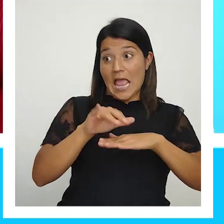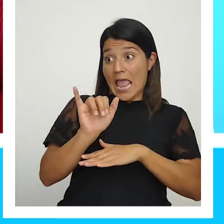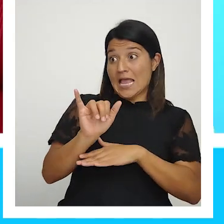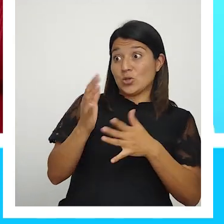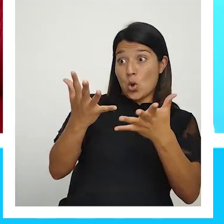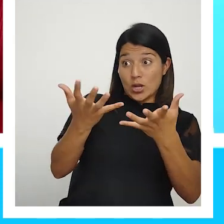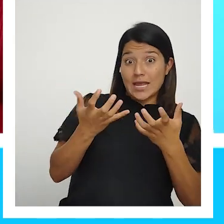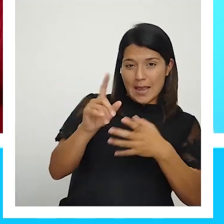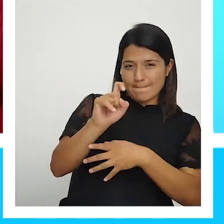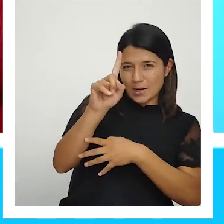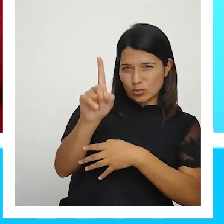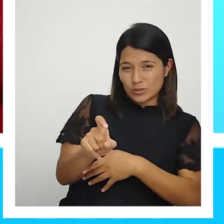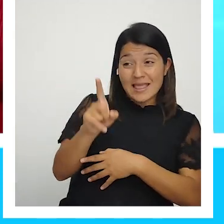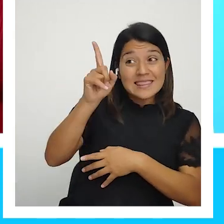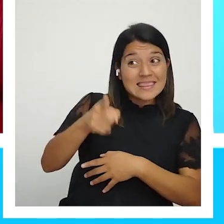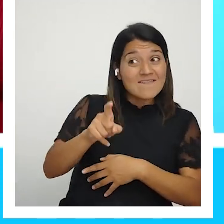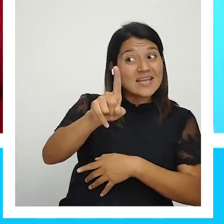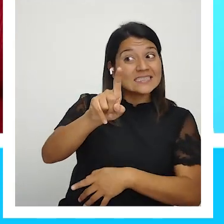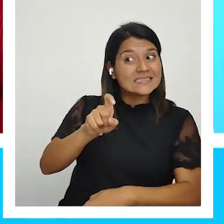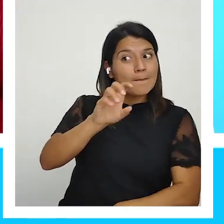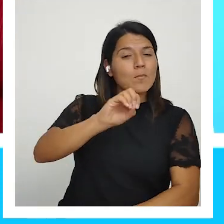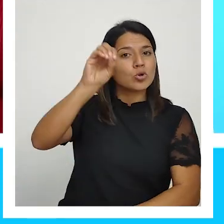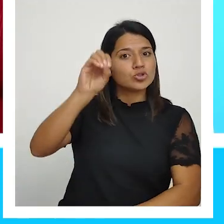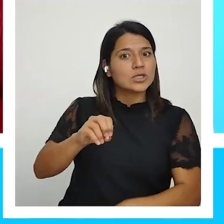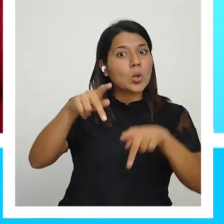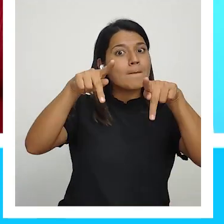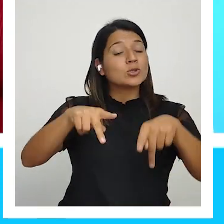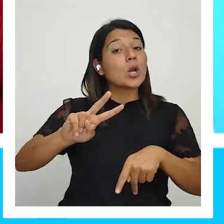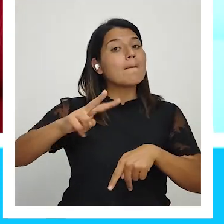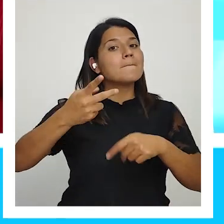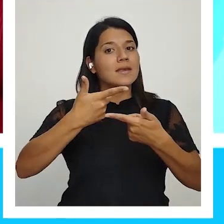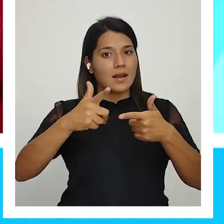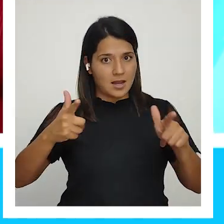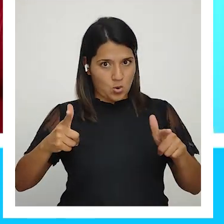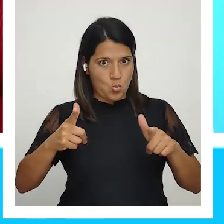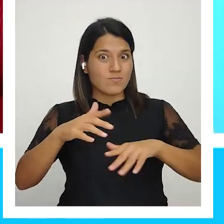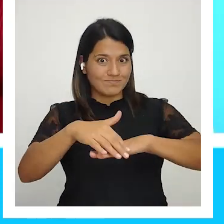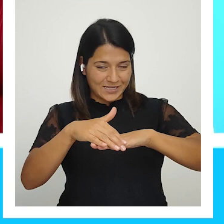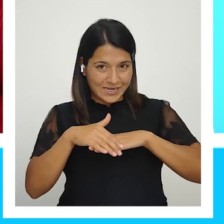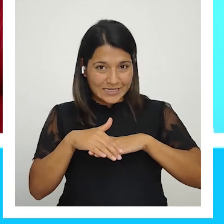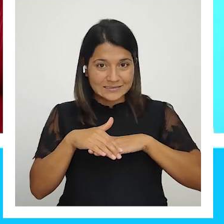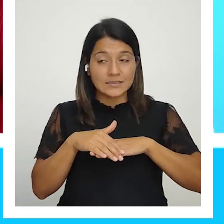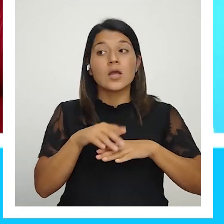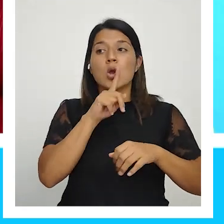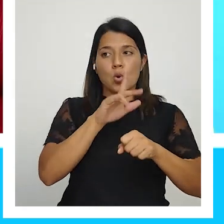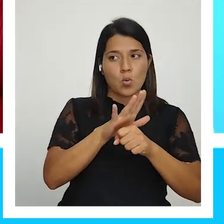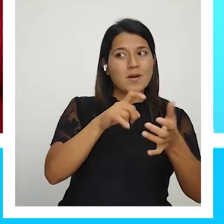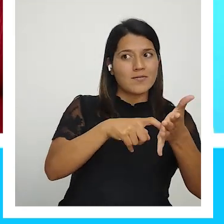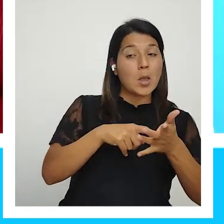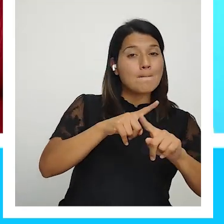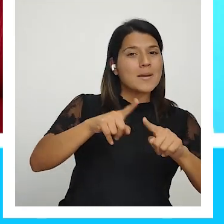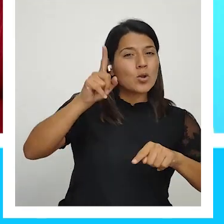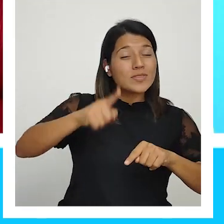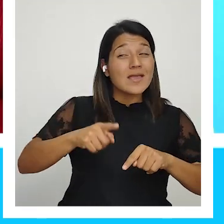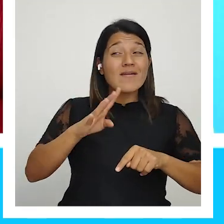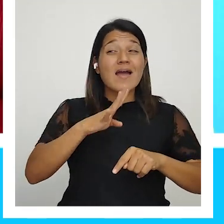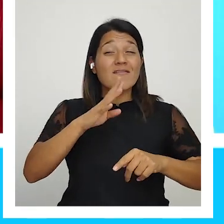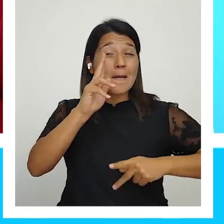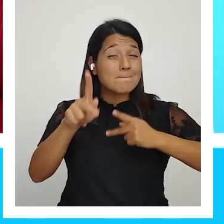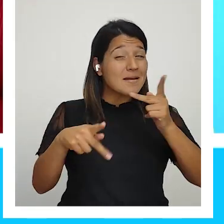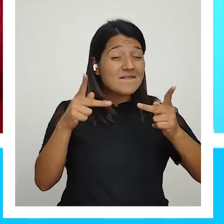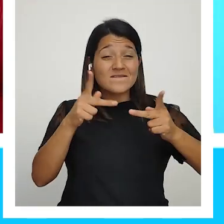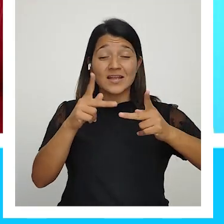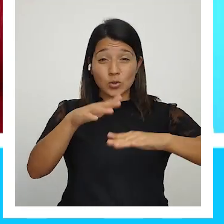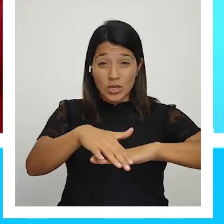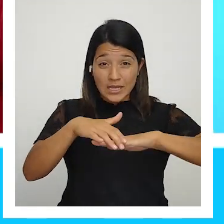¿tiene que ser 100% bilingüe la persona que además de que cumpla estos requisitos que ya usted menciona, debe hablar perfectamente el inglés? Bueno,